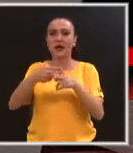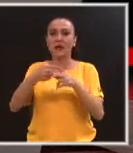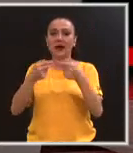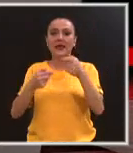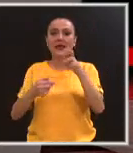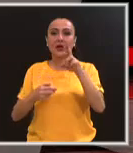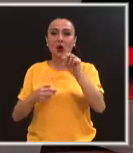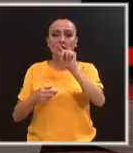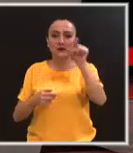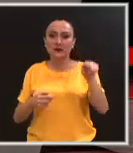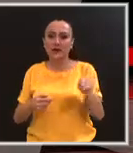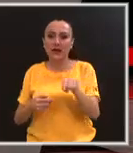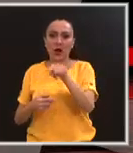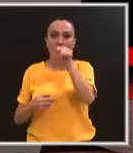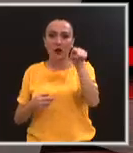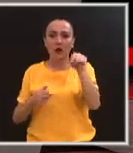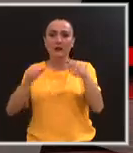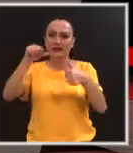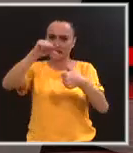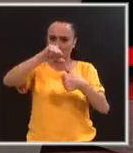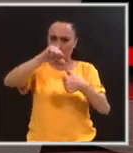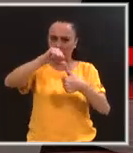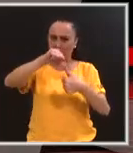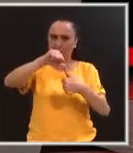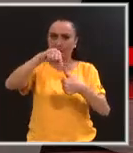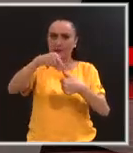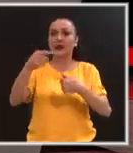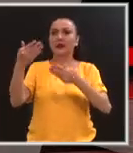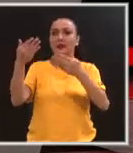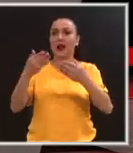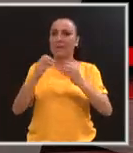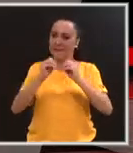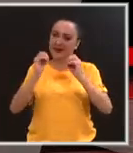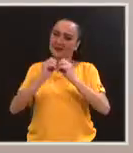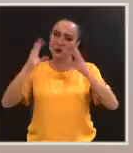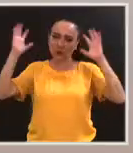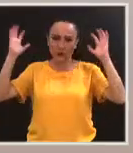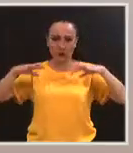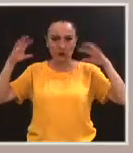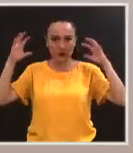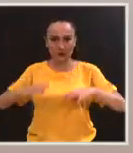ciclónico centroamericano que traerá por supuesto más